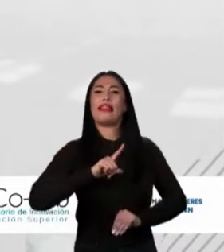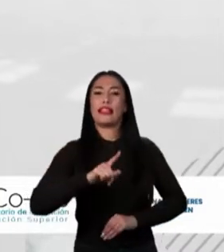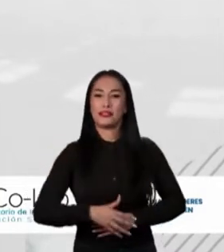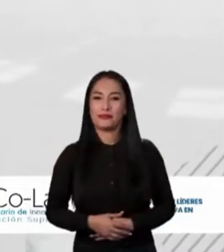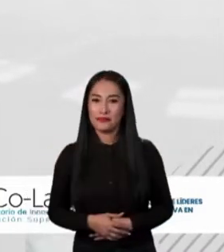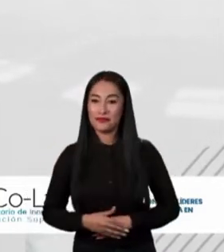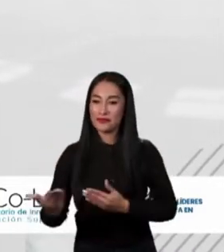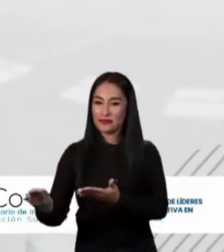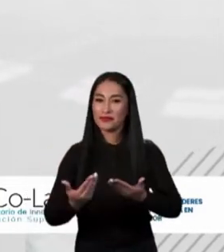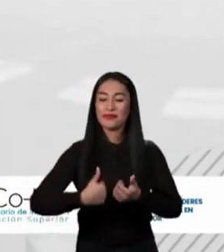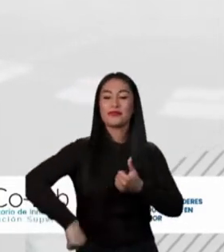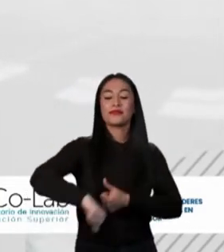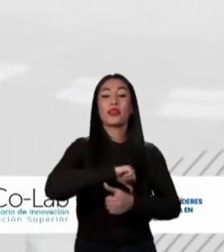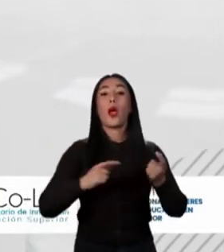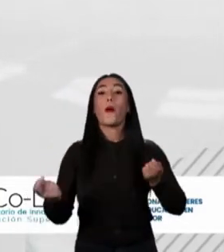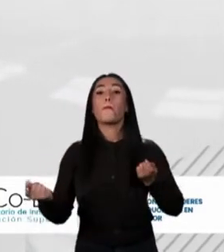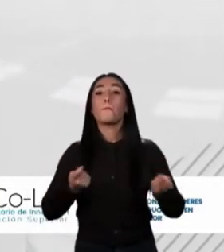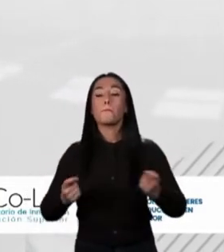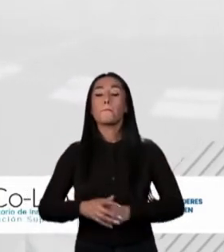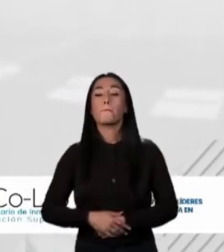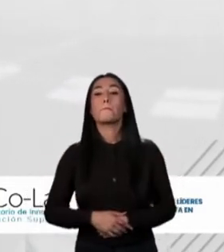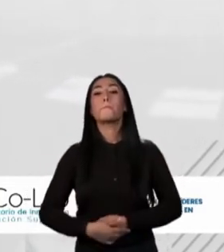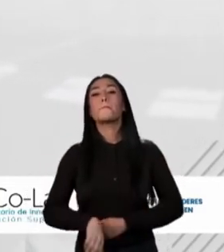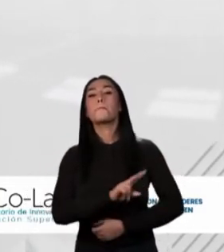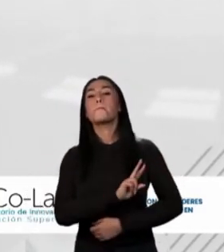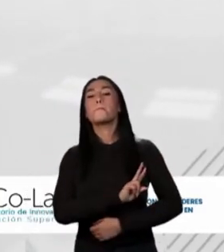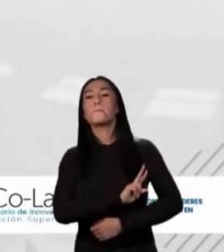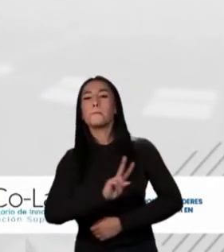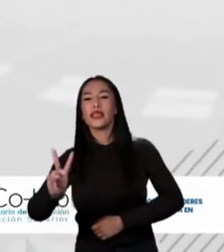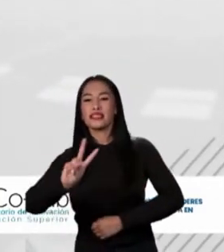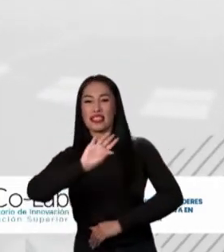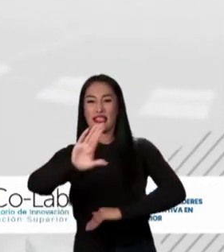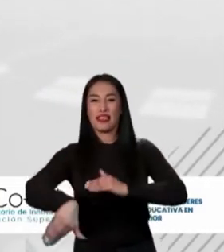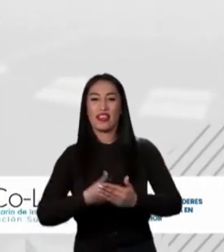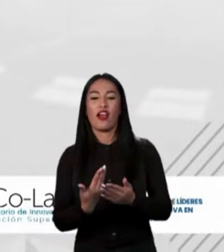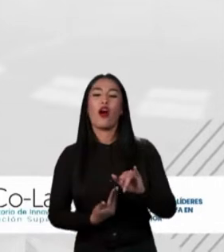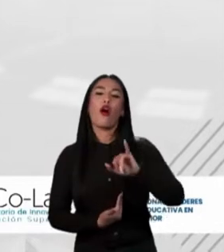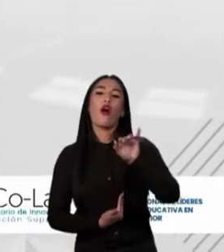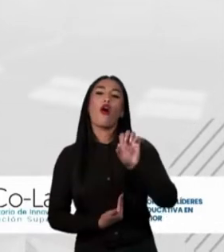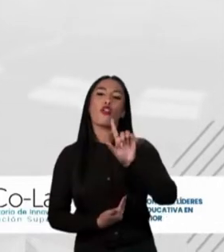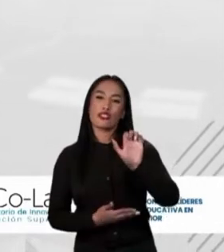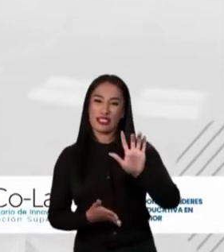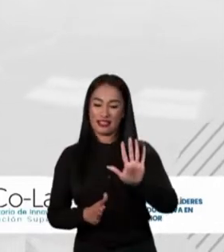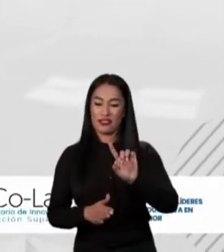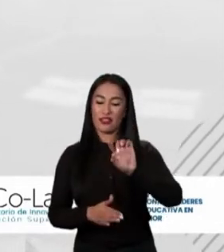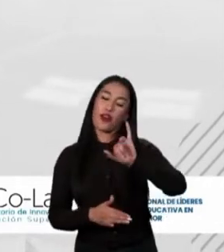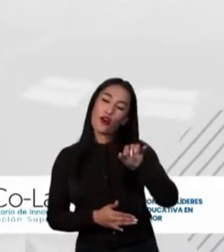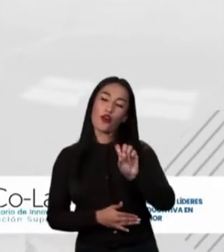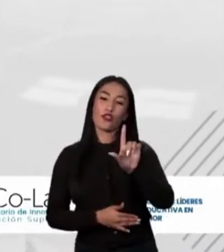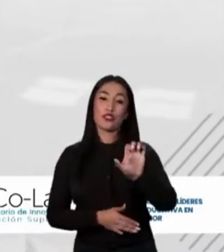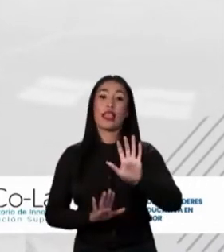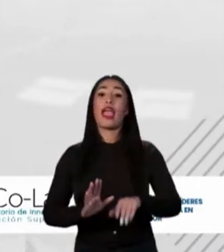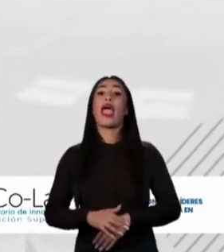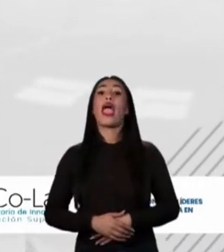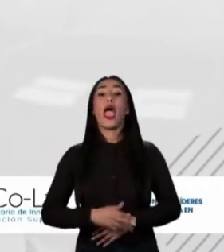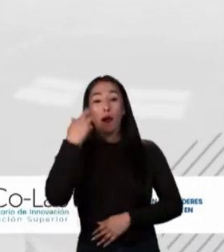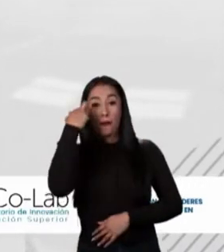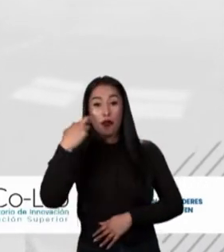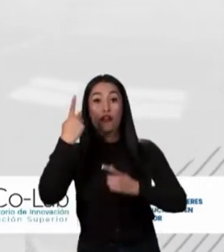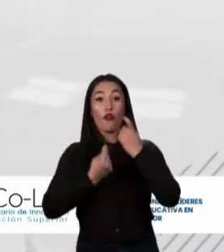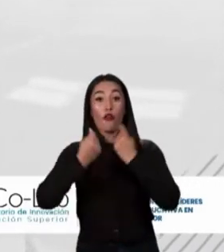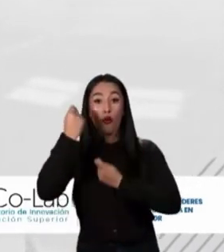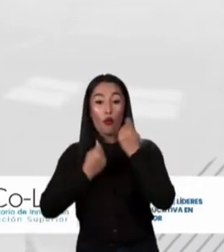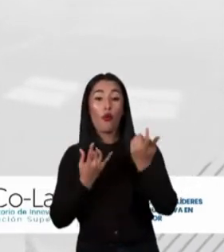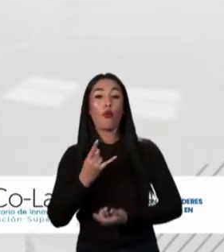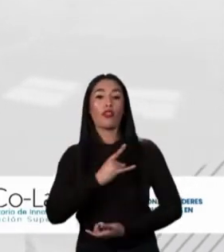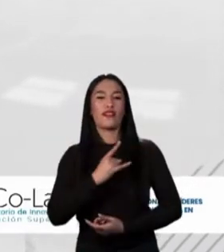moderador el viceministro de educación superior josé maximiliano gómez torres economista de la universidad nacional de